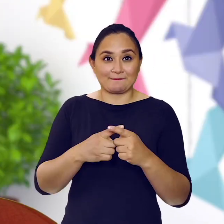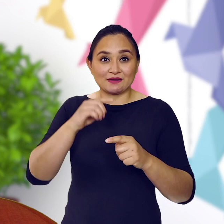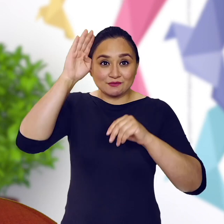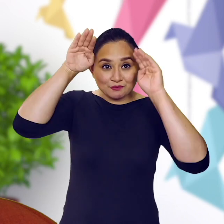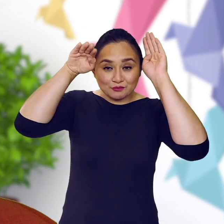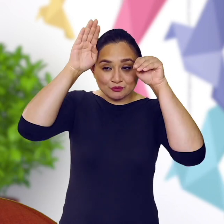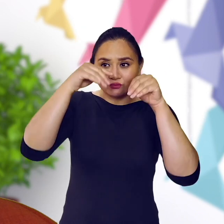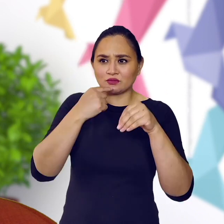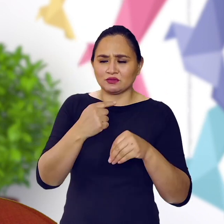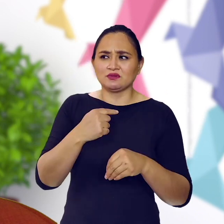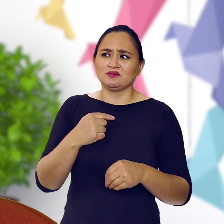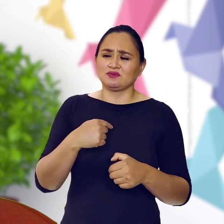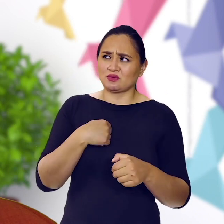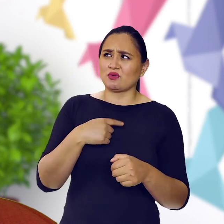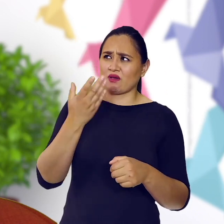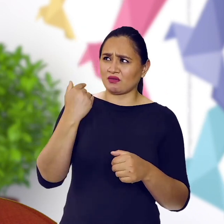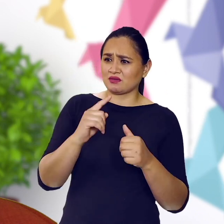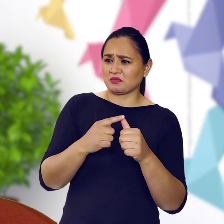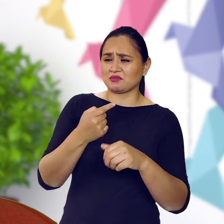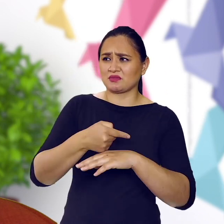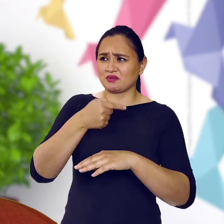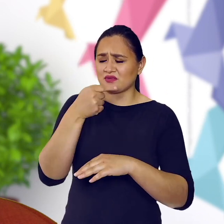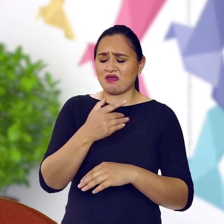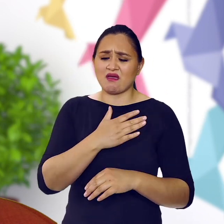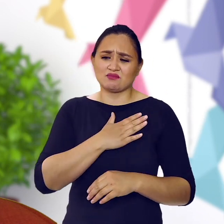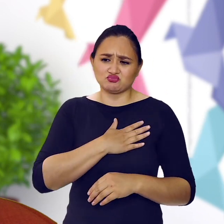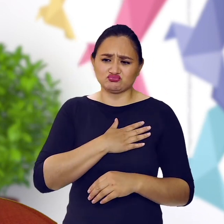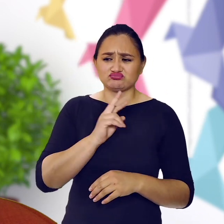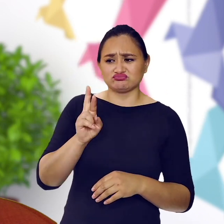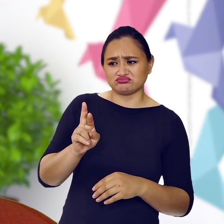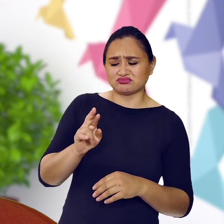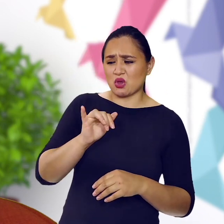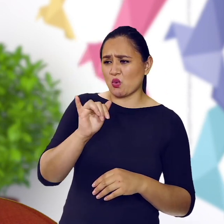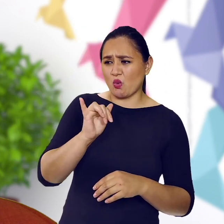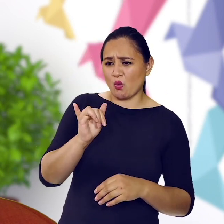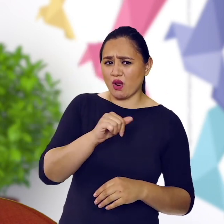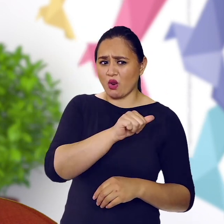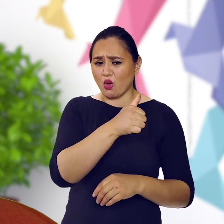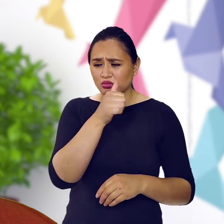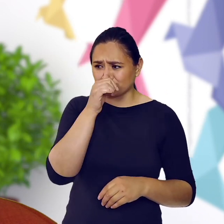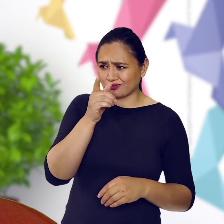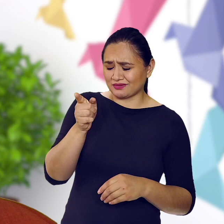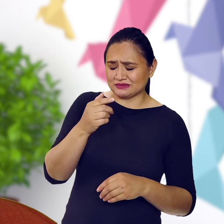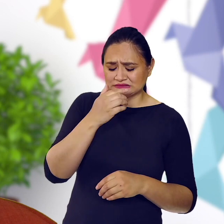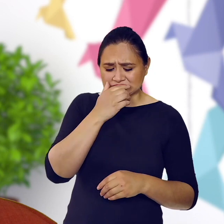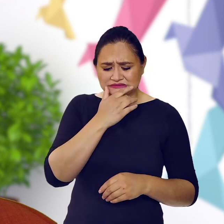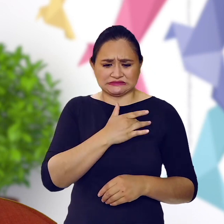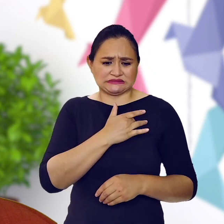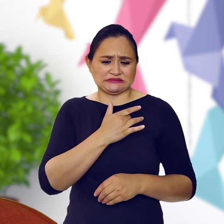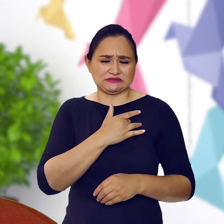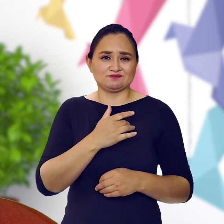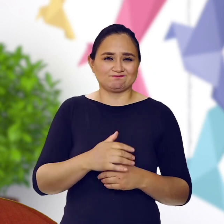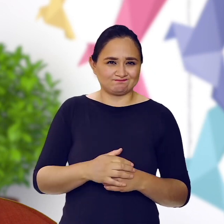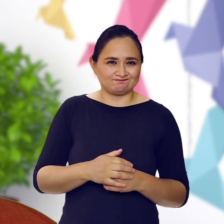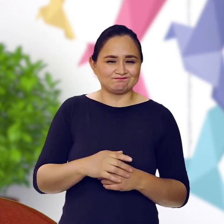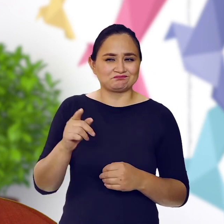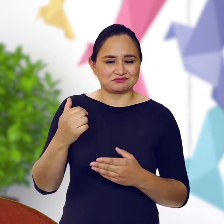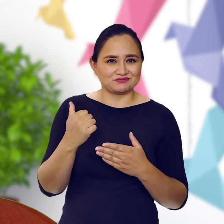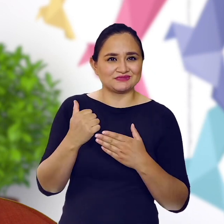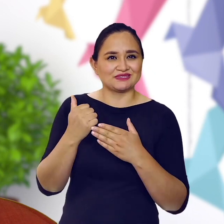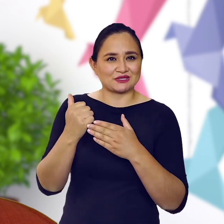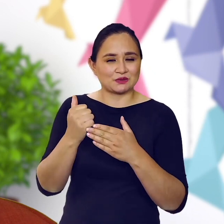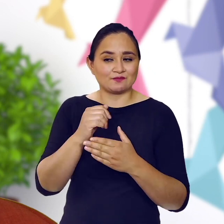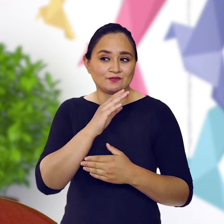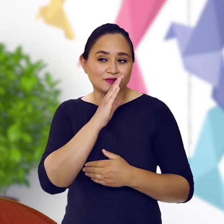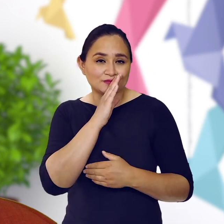Bruno se acordó de cómo se había sentido el primer día de clases y le dio pena ver a Miguel en la misma situación. Así que decidió